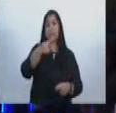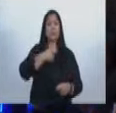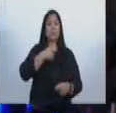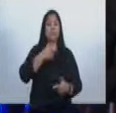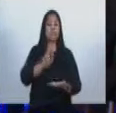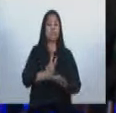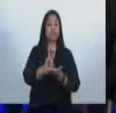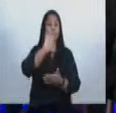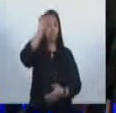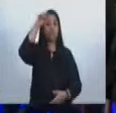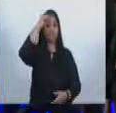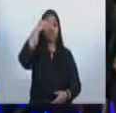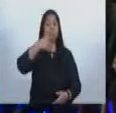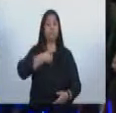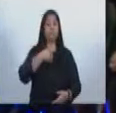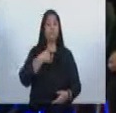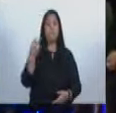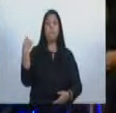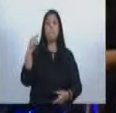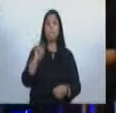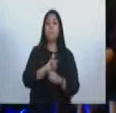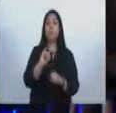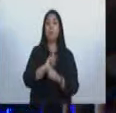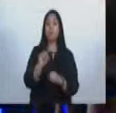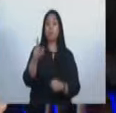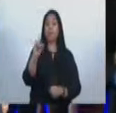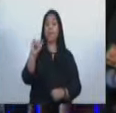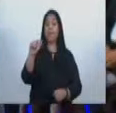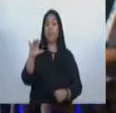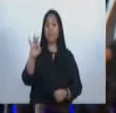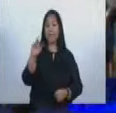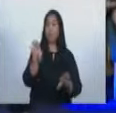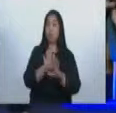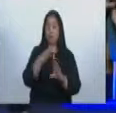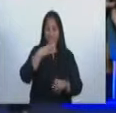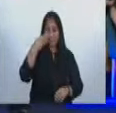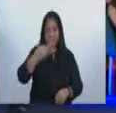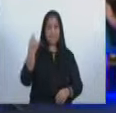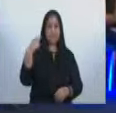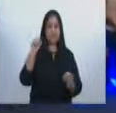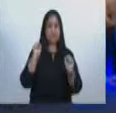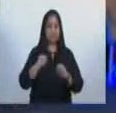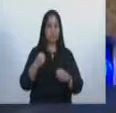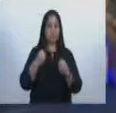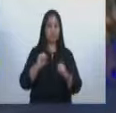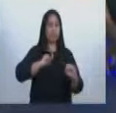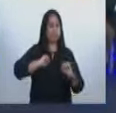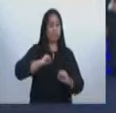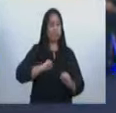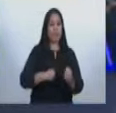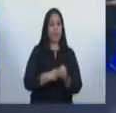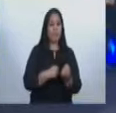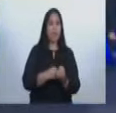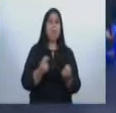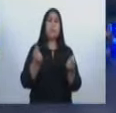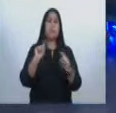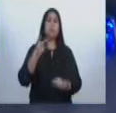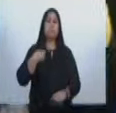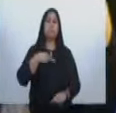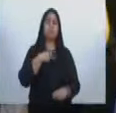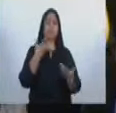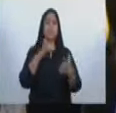voluntad política para utilizar a la diacco como hay que utilizarla para que genere esos efectos nosotros lo hemos